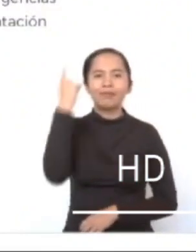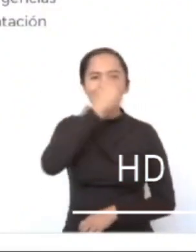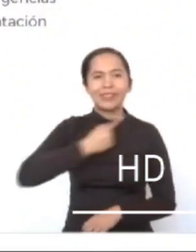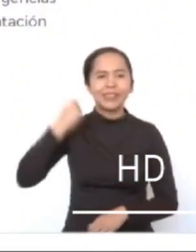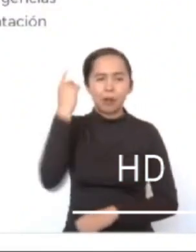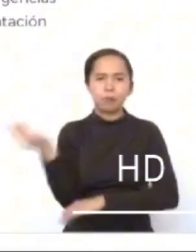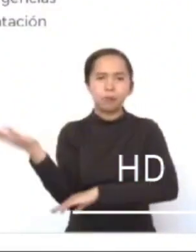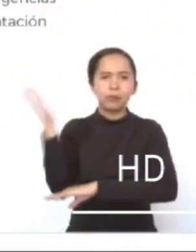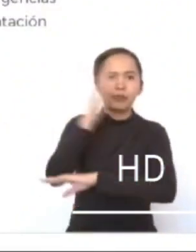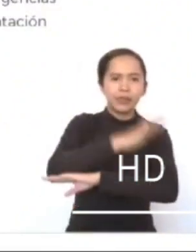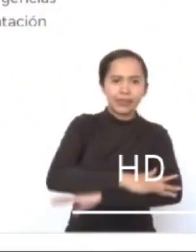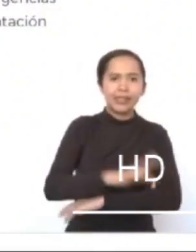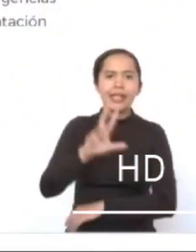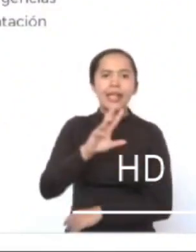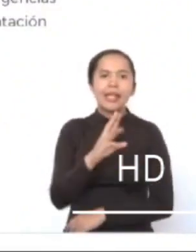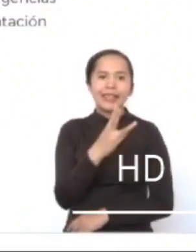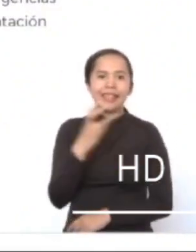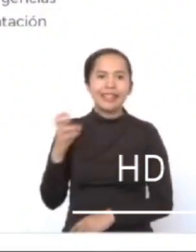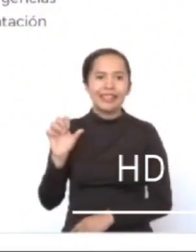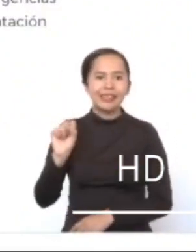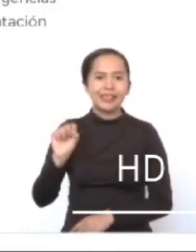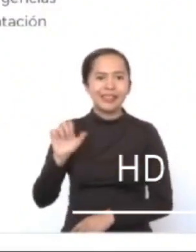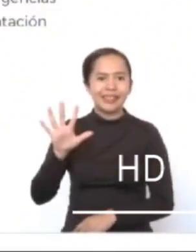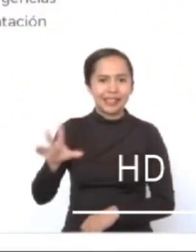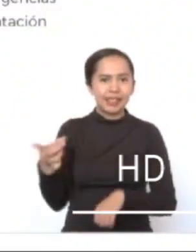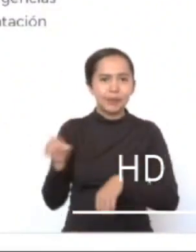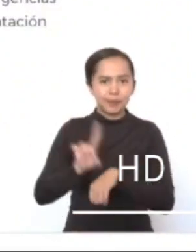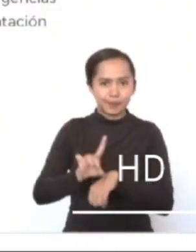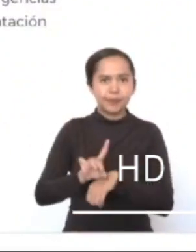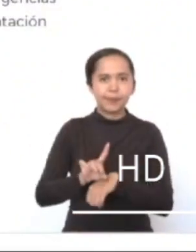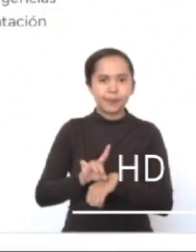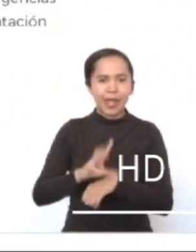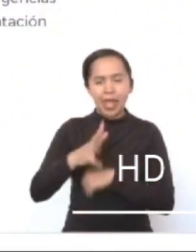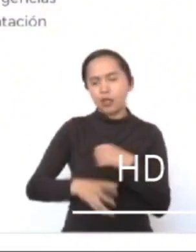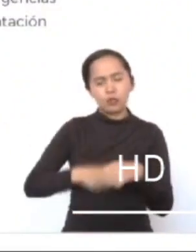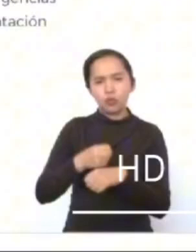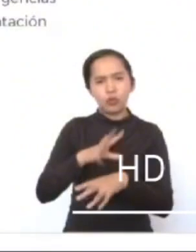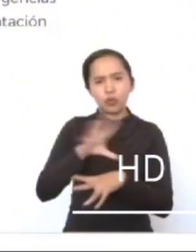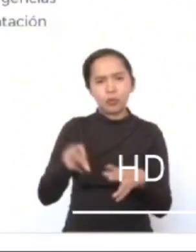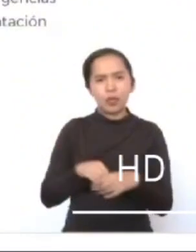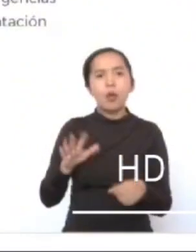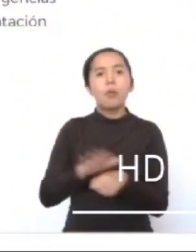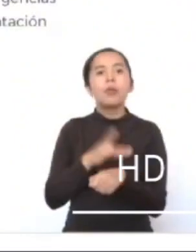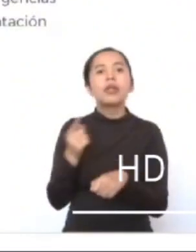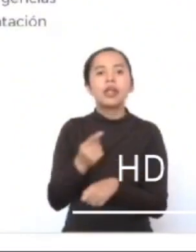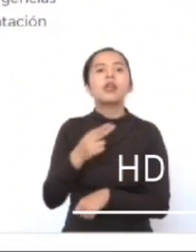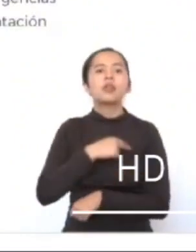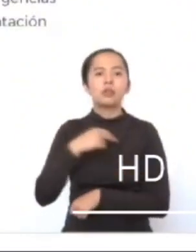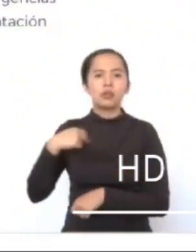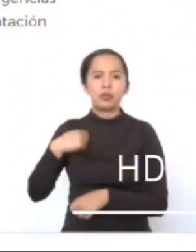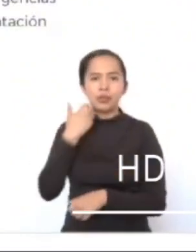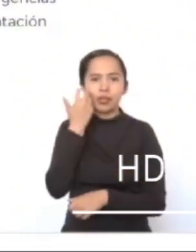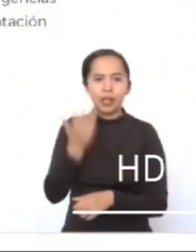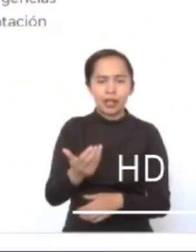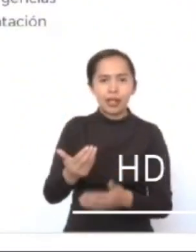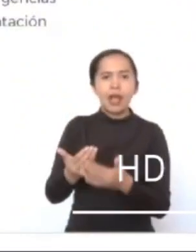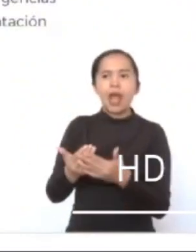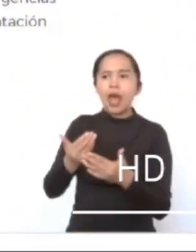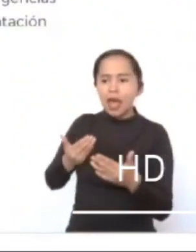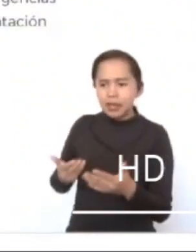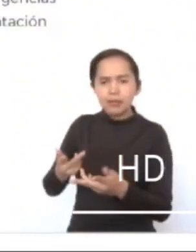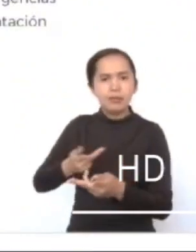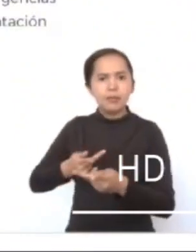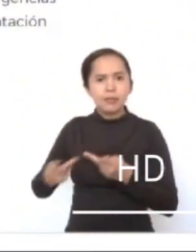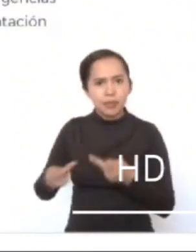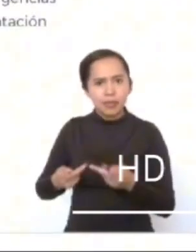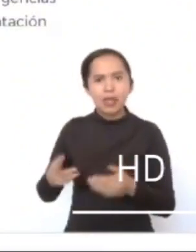los 365 días del año, porque queremos llegar antes de que la violencia escale,